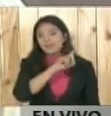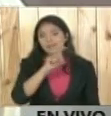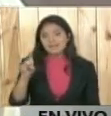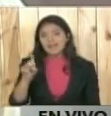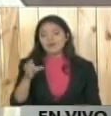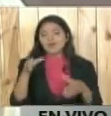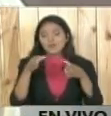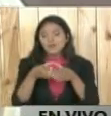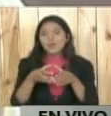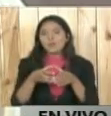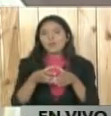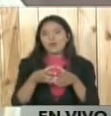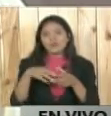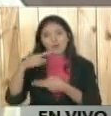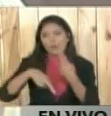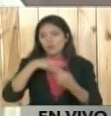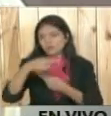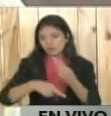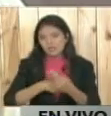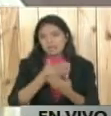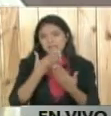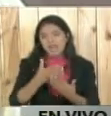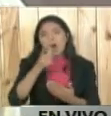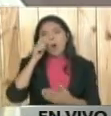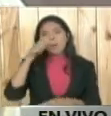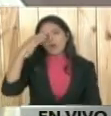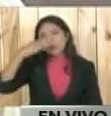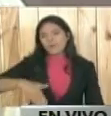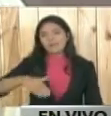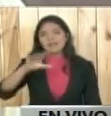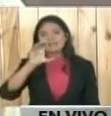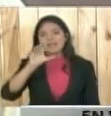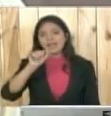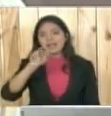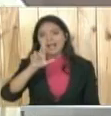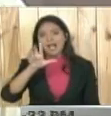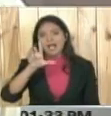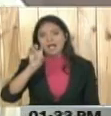inmortalidad del comandante Carlos Fonseca,